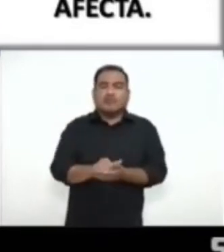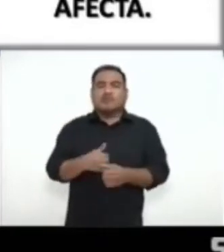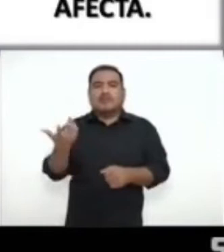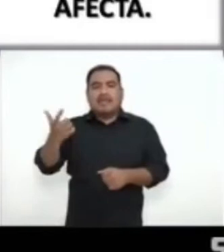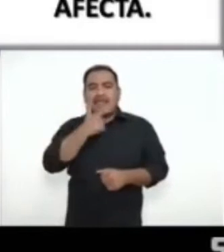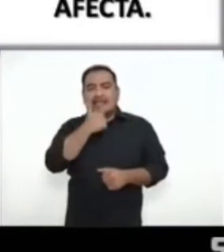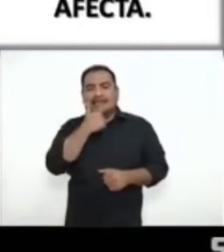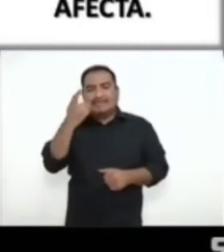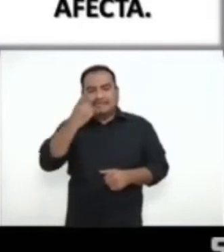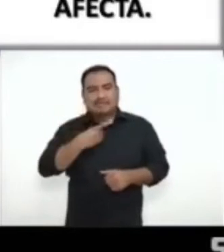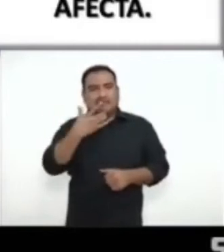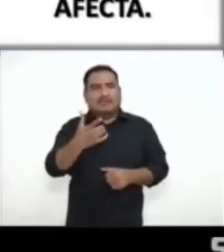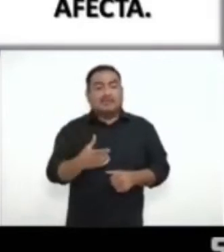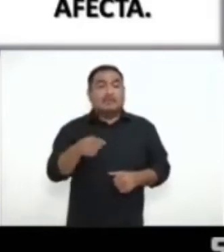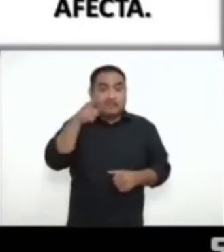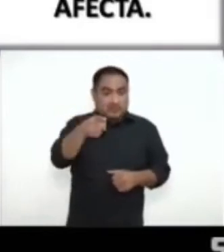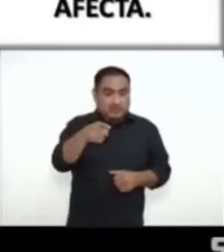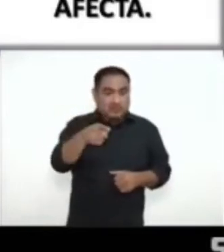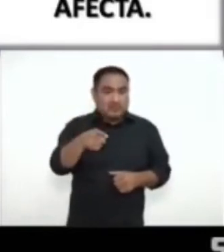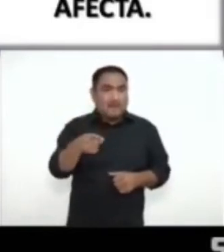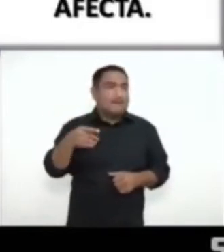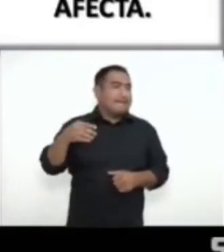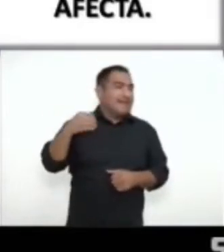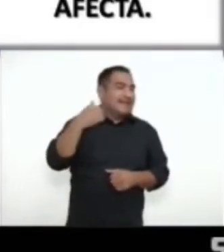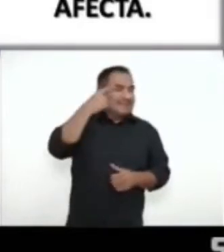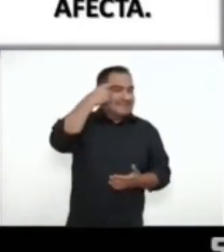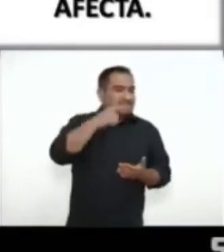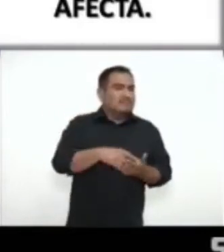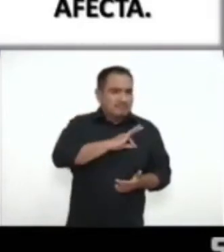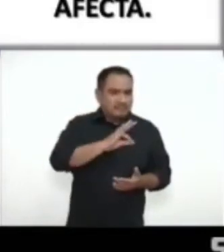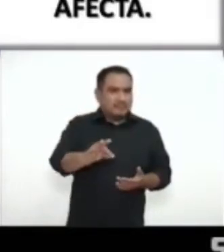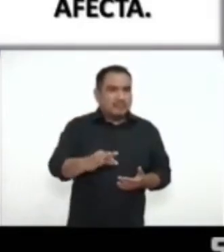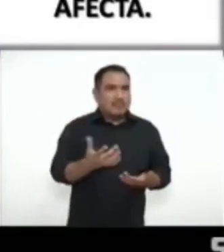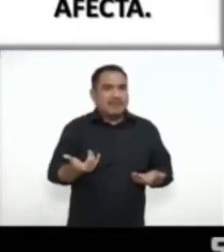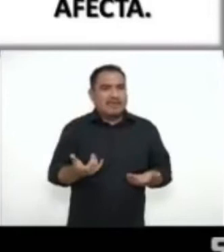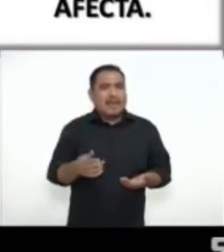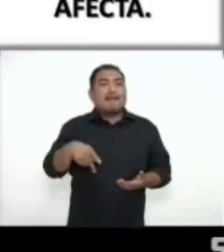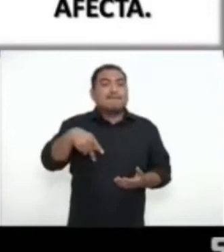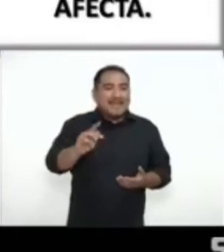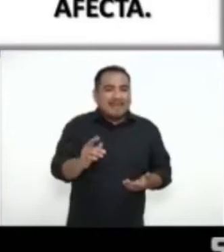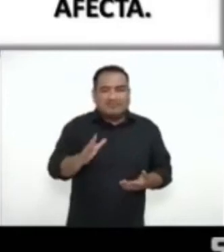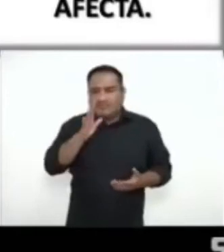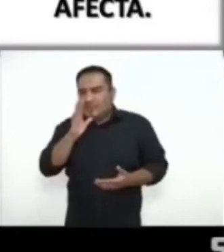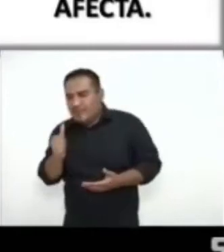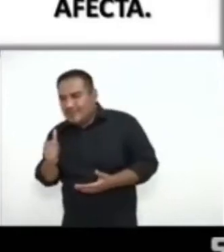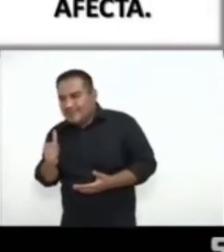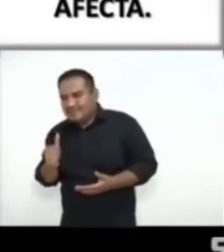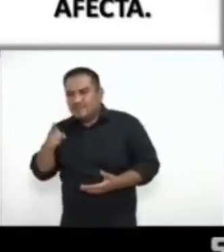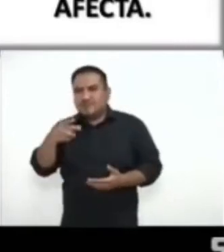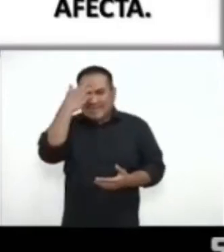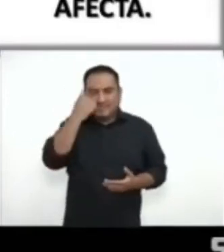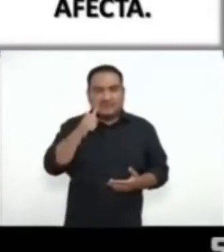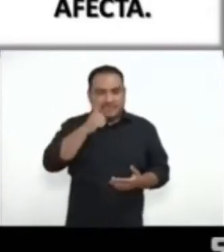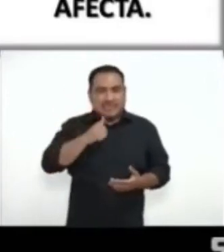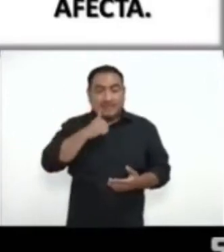si tú crees que puedes, como si no puedes, siempre tendrás la razón. Depende de lo que